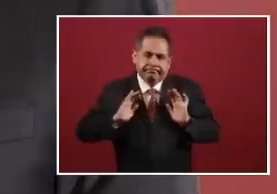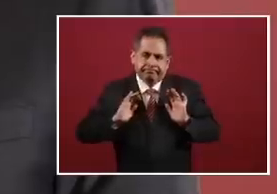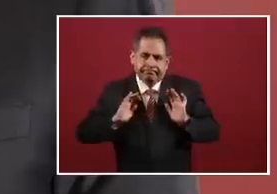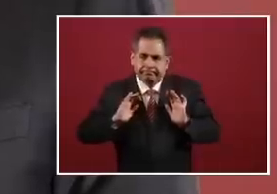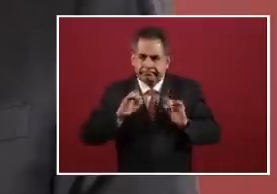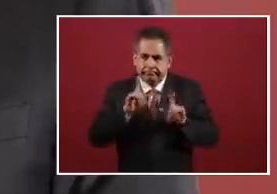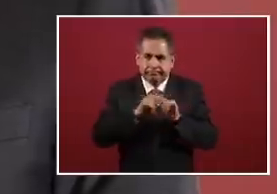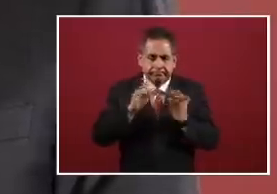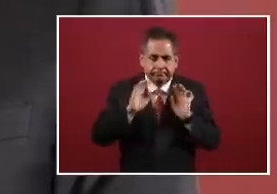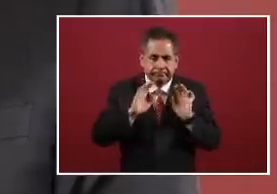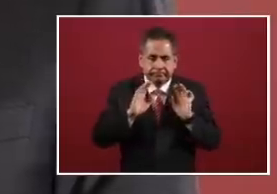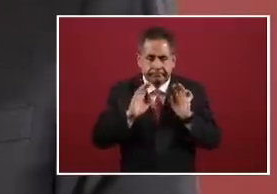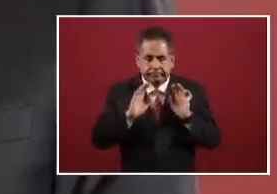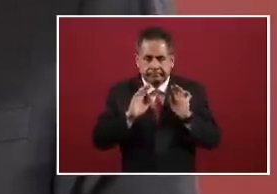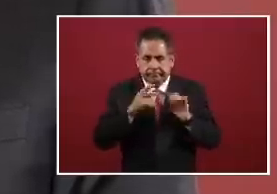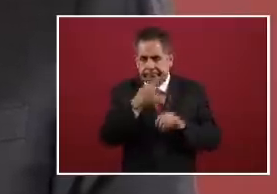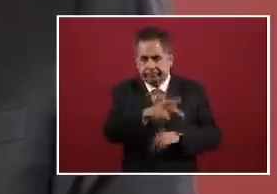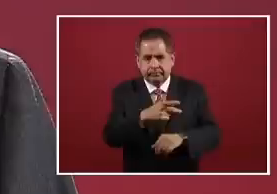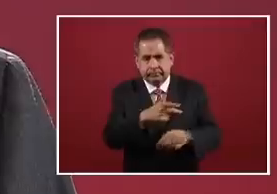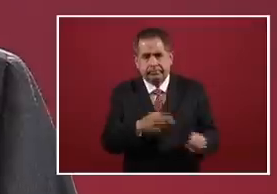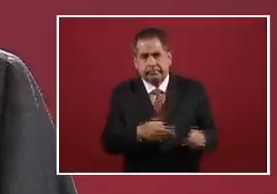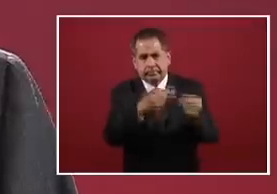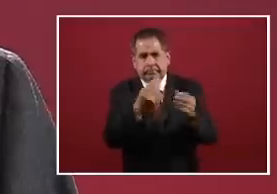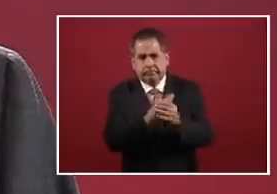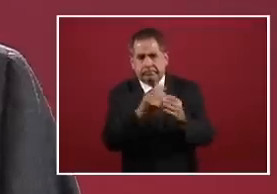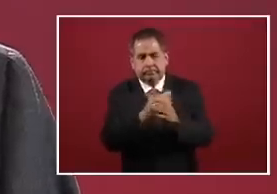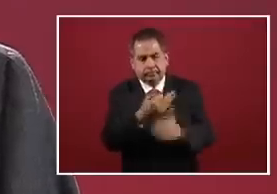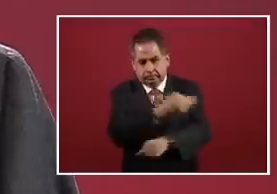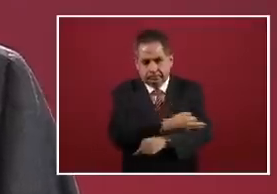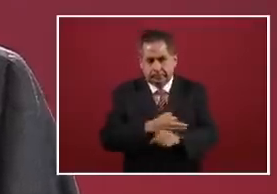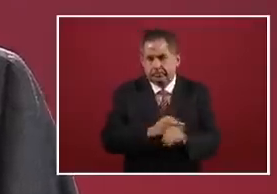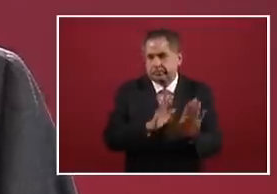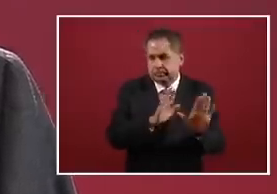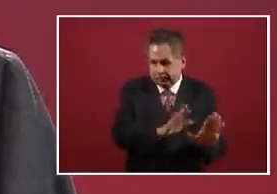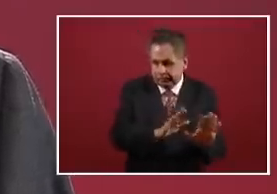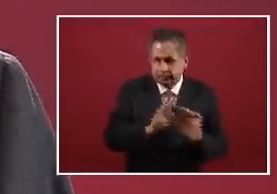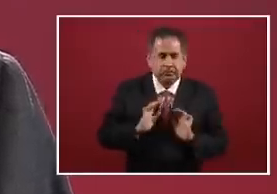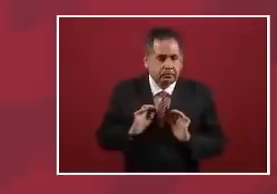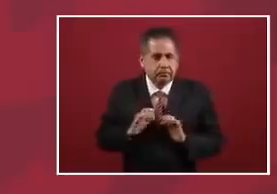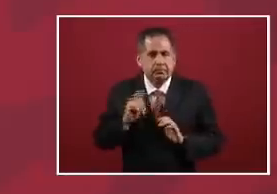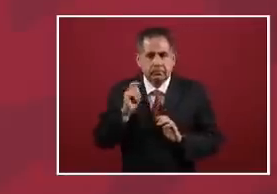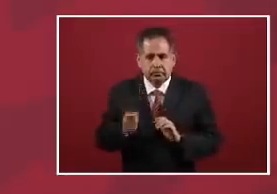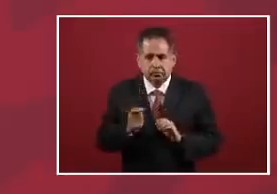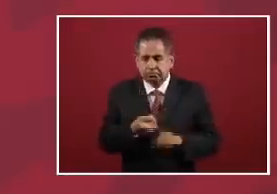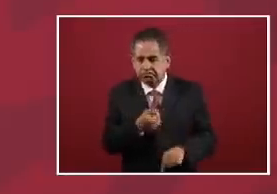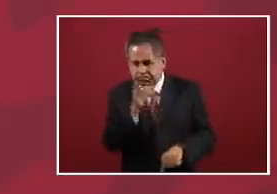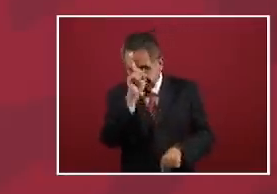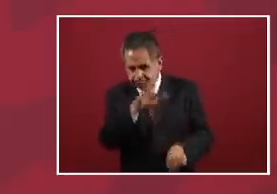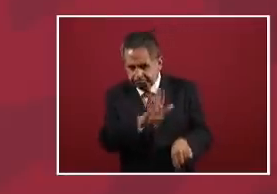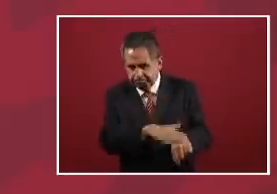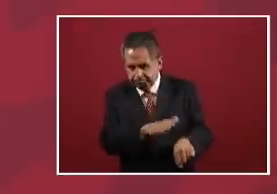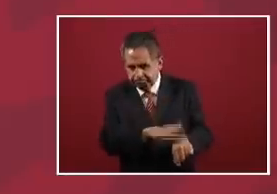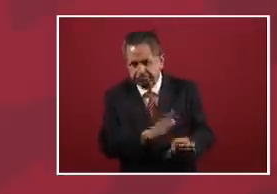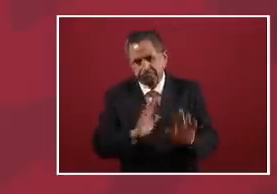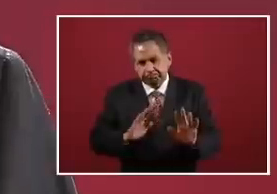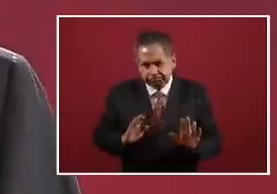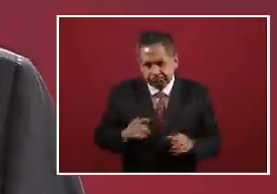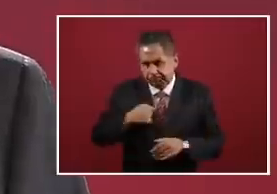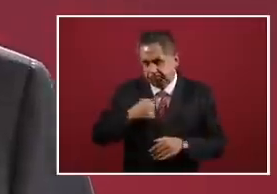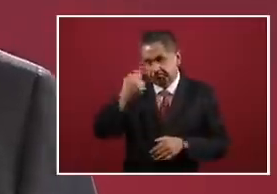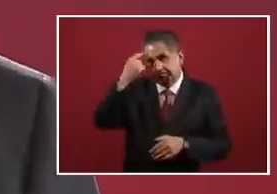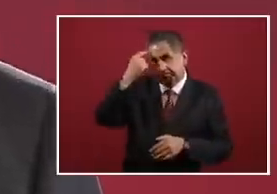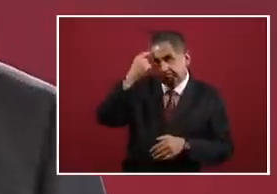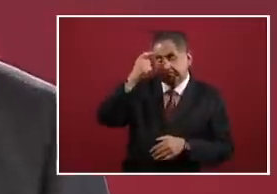opinar, claro, sobre asuntos que corresponden a la familia, nada más exhortarlos a que,